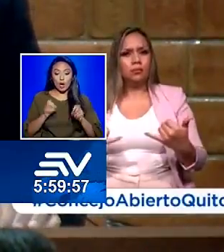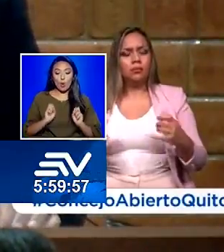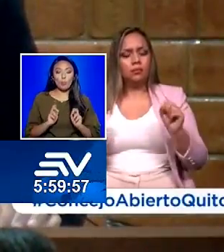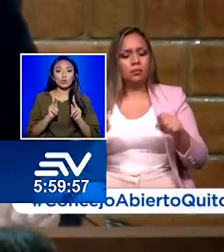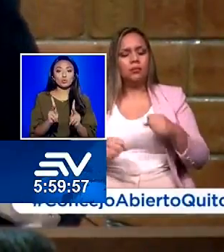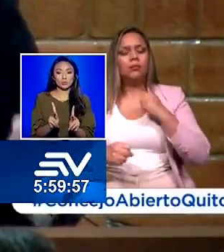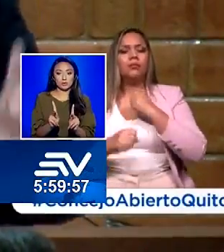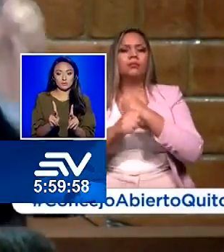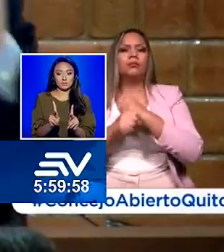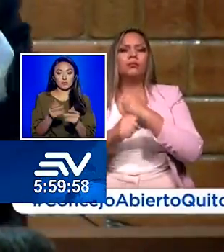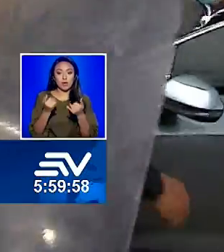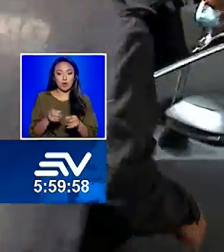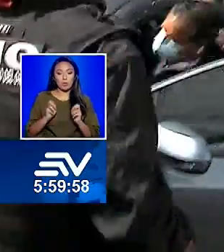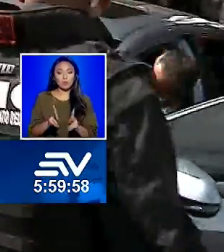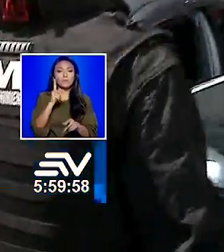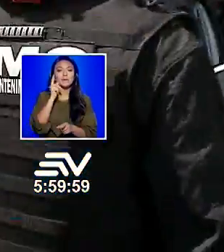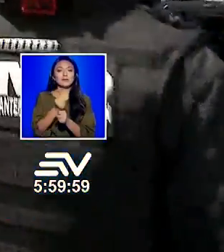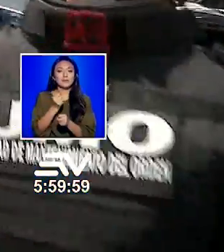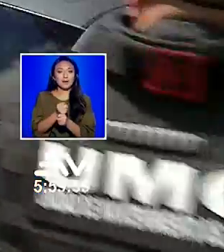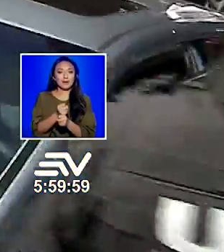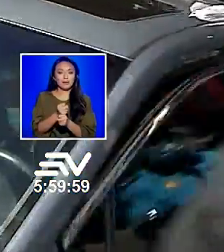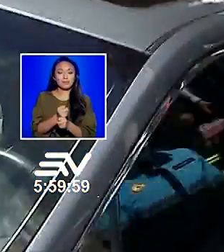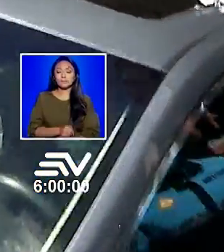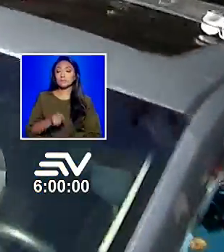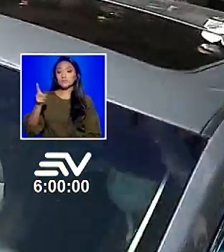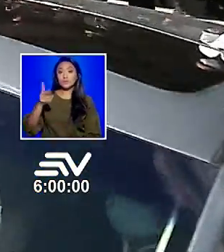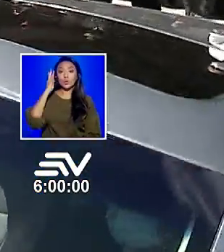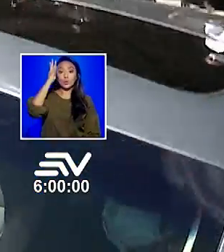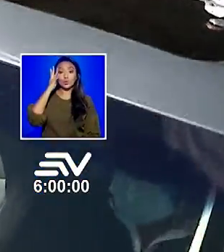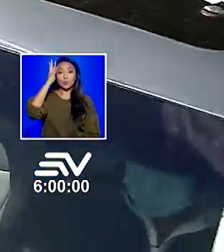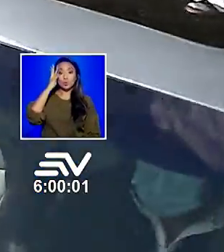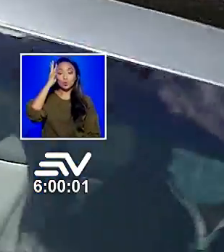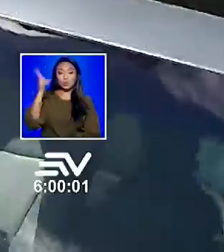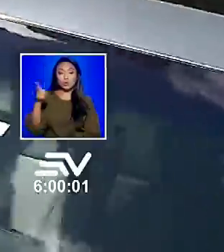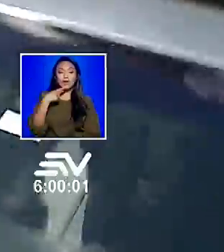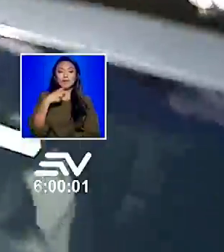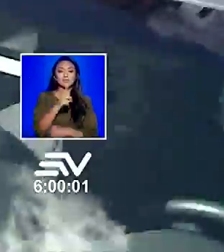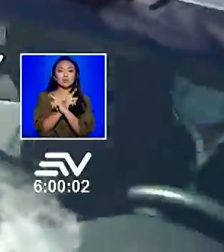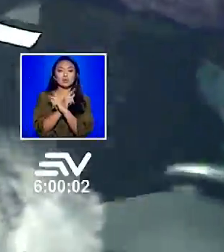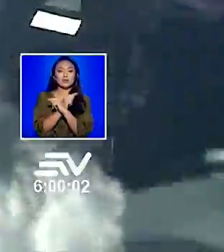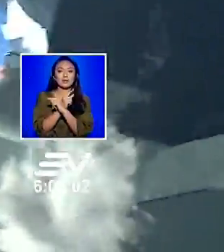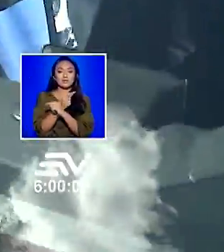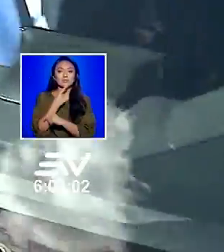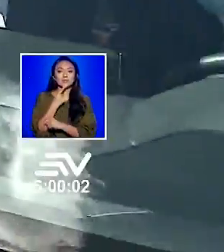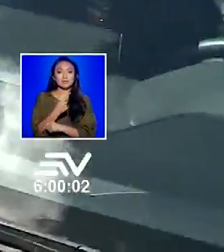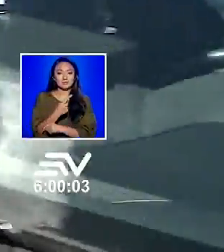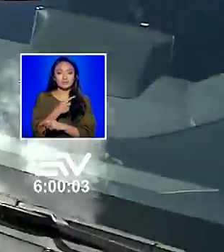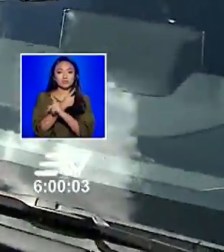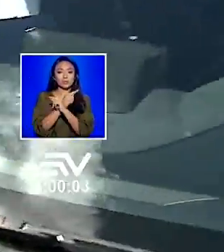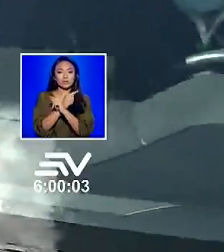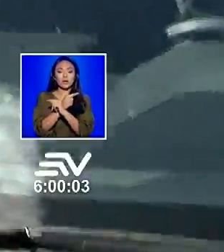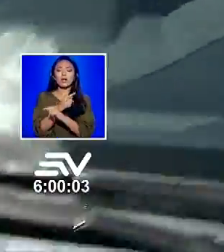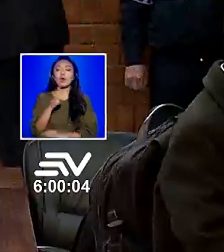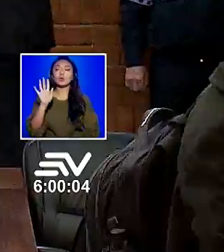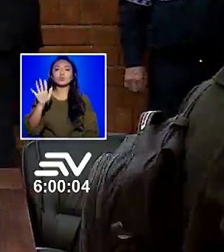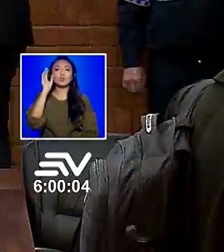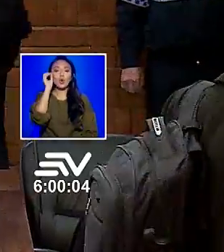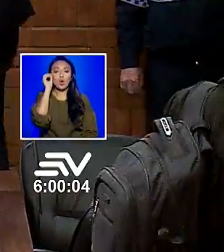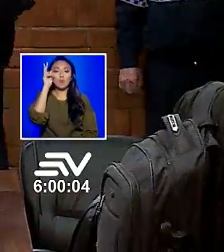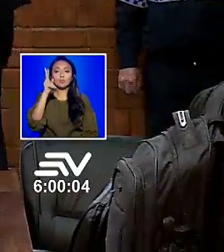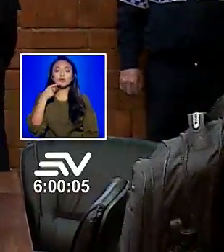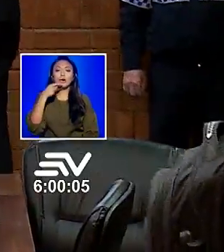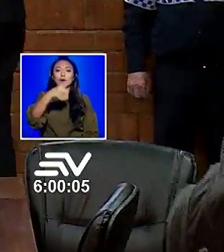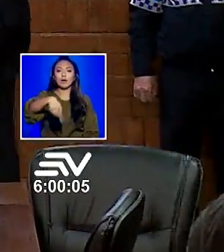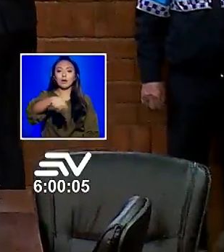para trabajar juntas por su parte se pronunció a través de su cuenta de twitter haciendo referencia a lo actuado